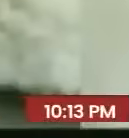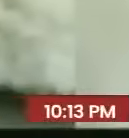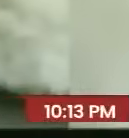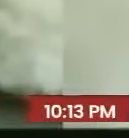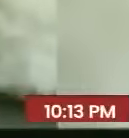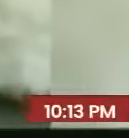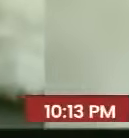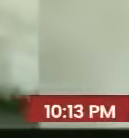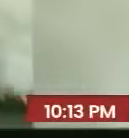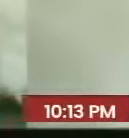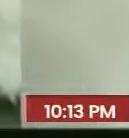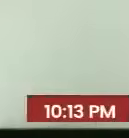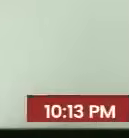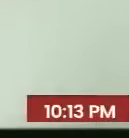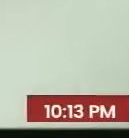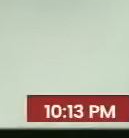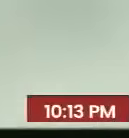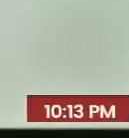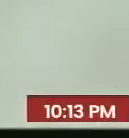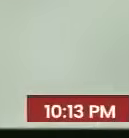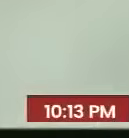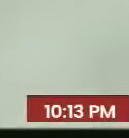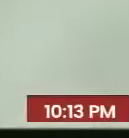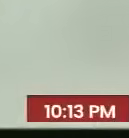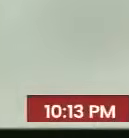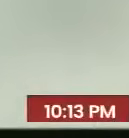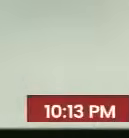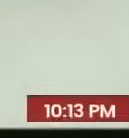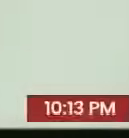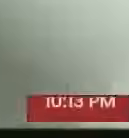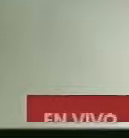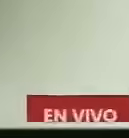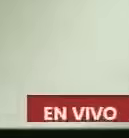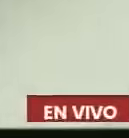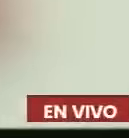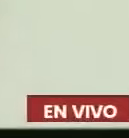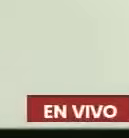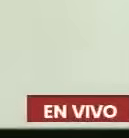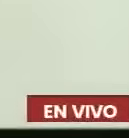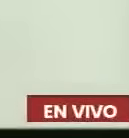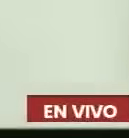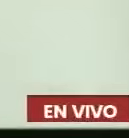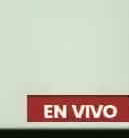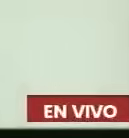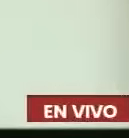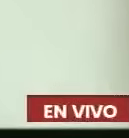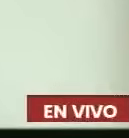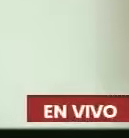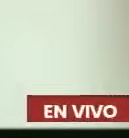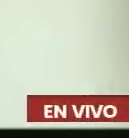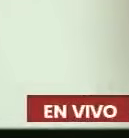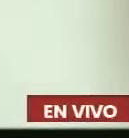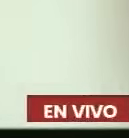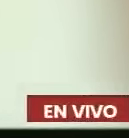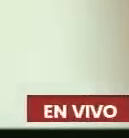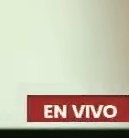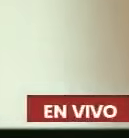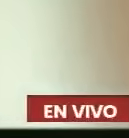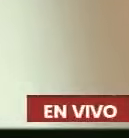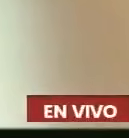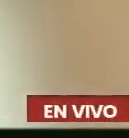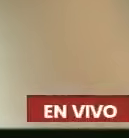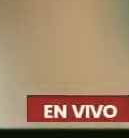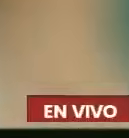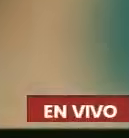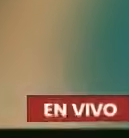la... Ay, ay, una hembra y un macho. Mira qué belleza, Dios mío, en